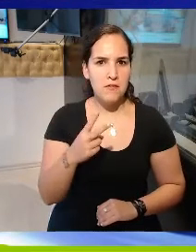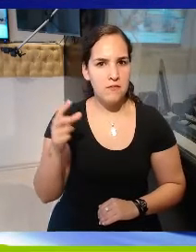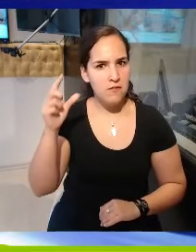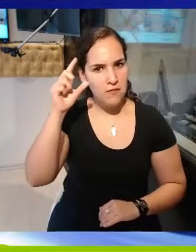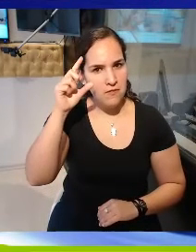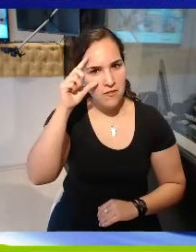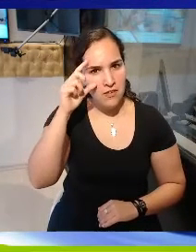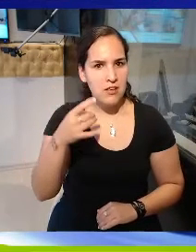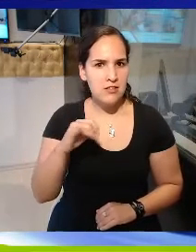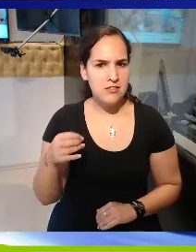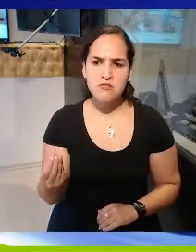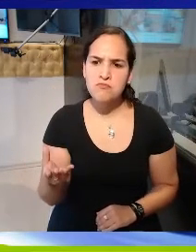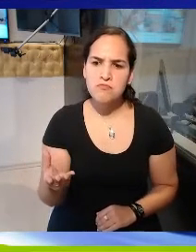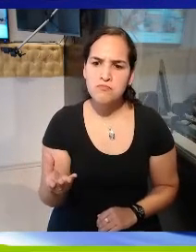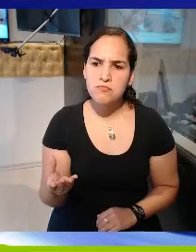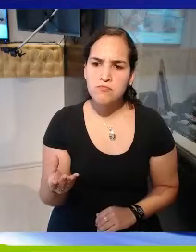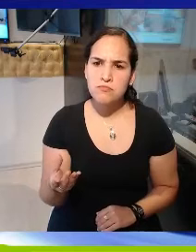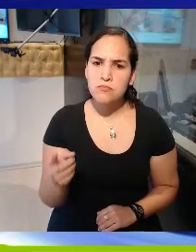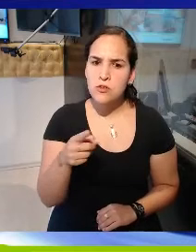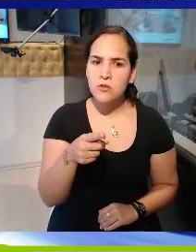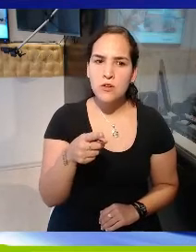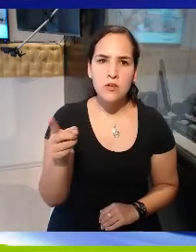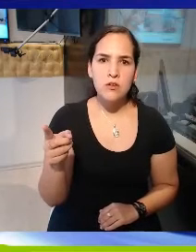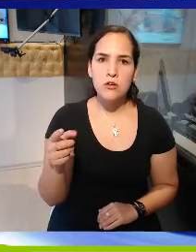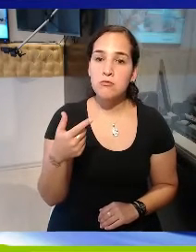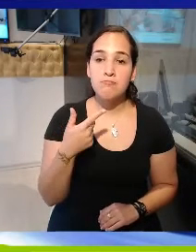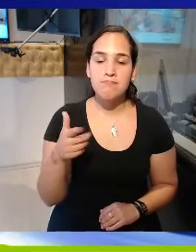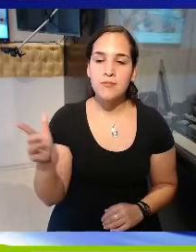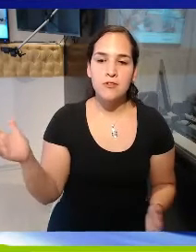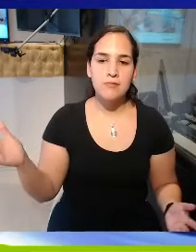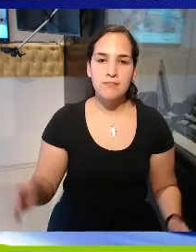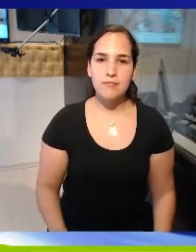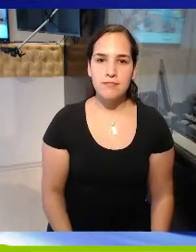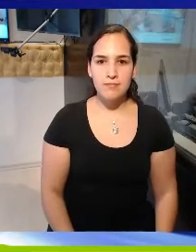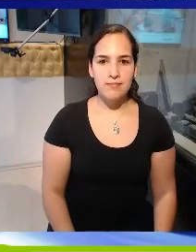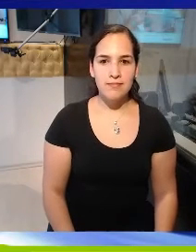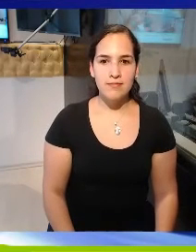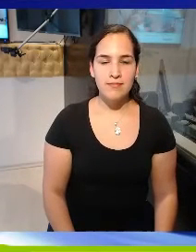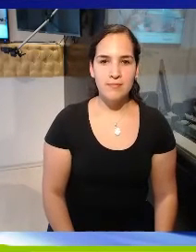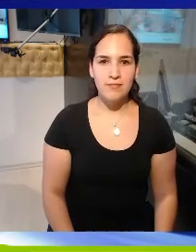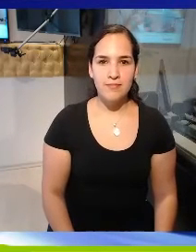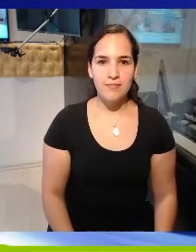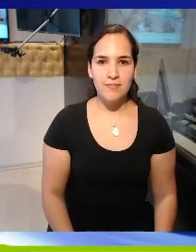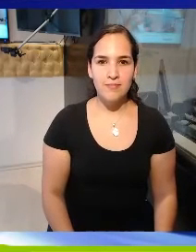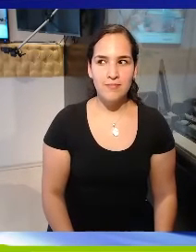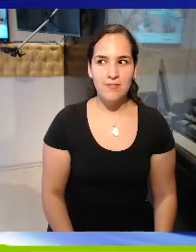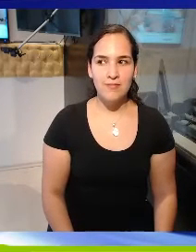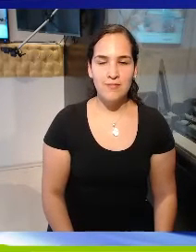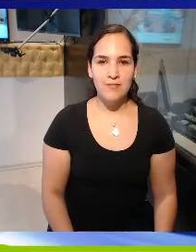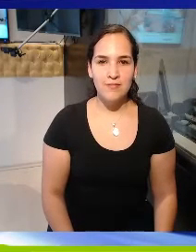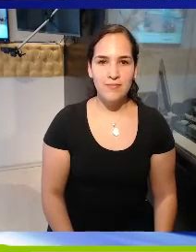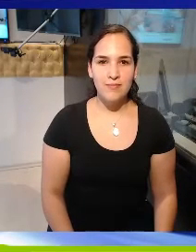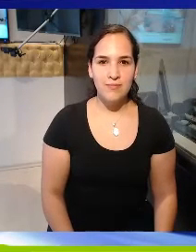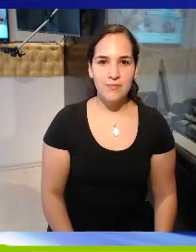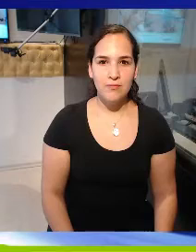mal. Creo que sí, no sé. Yo le perdí un culo porque tengo... Ya sé,